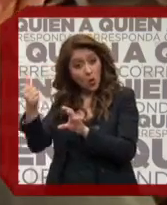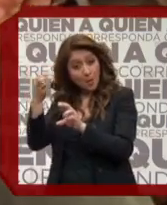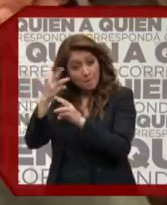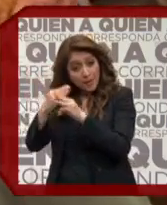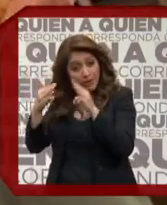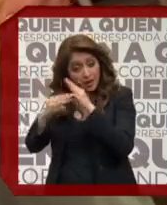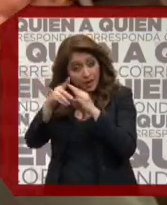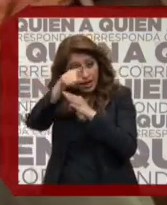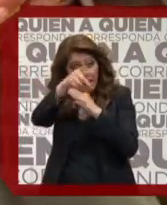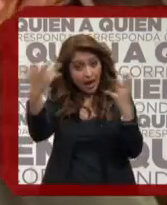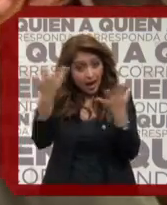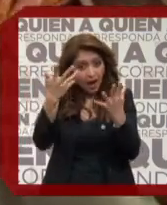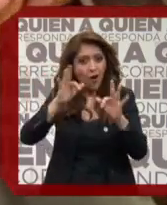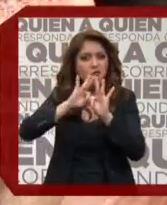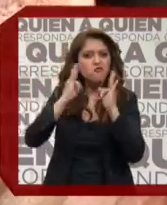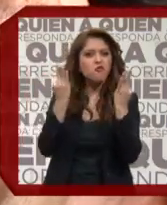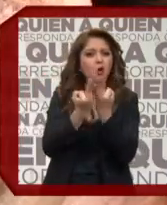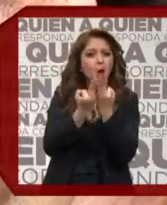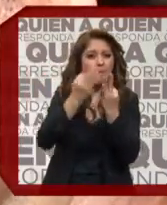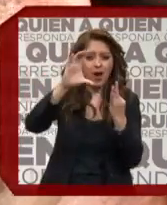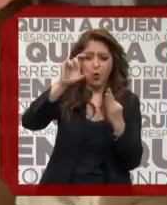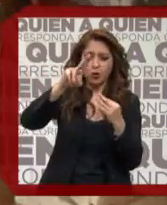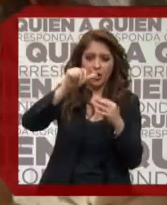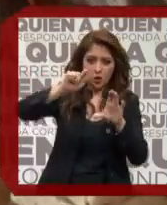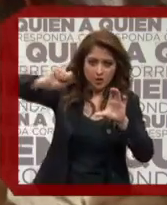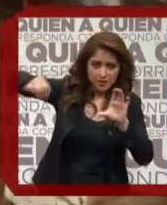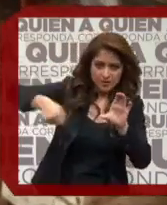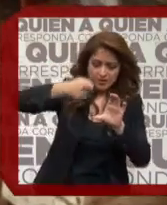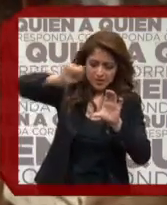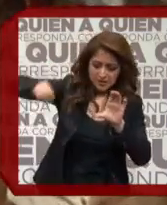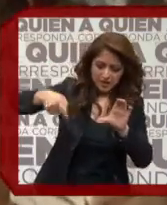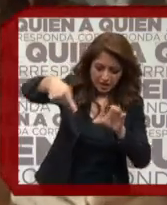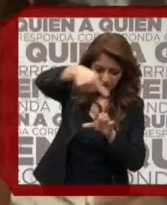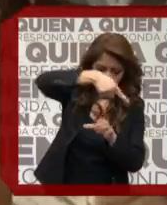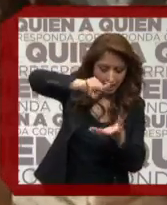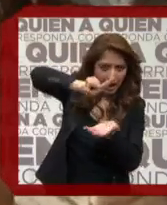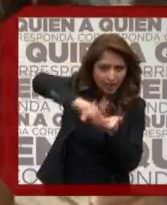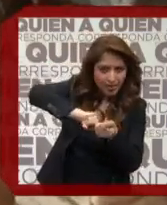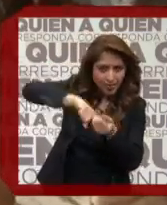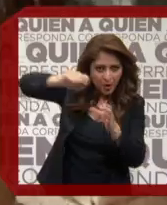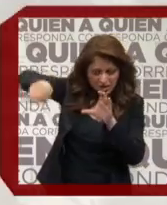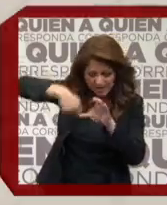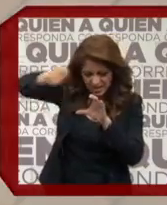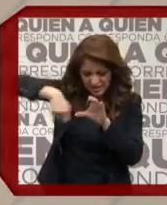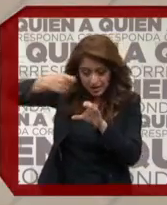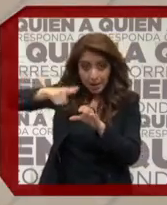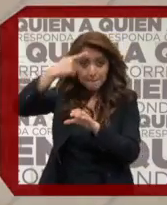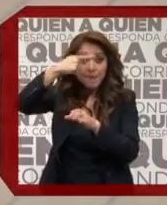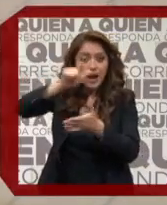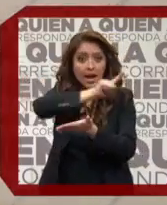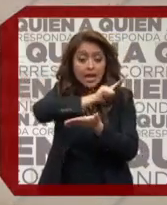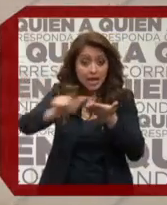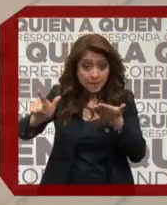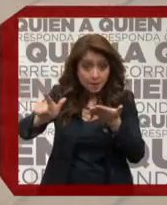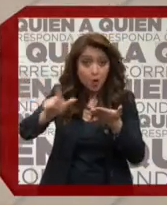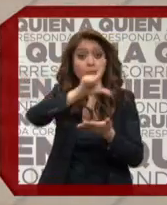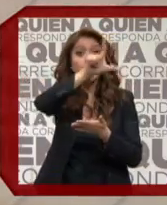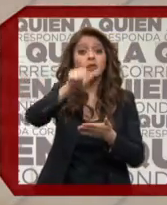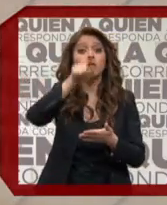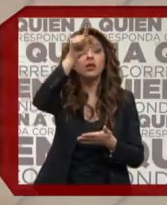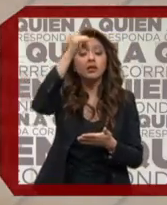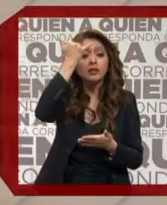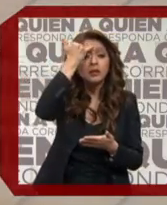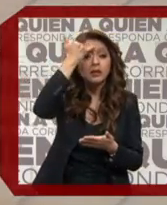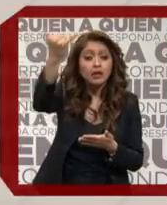él, tipo cucharón, raspa todo el contenido del bule para que quede totalmente limpio. Posteriormente, escoge el diseño